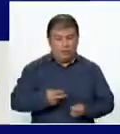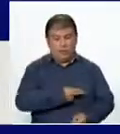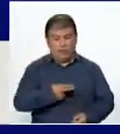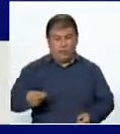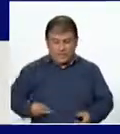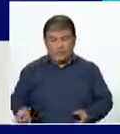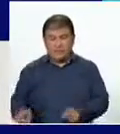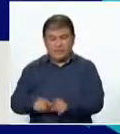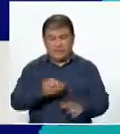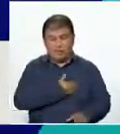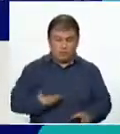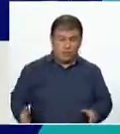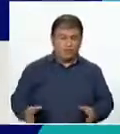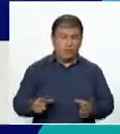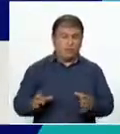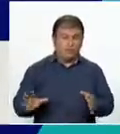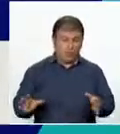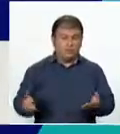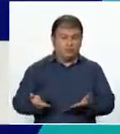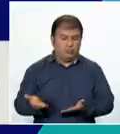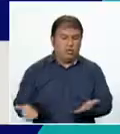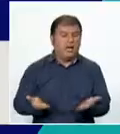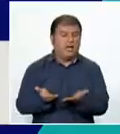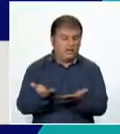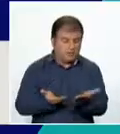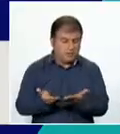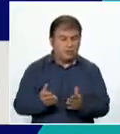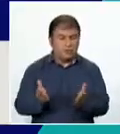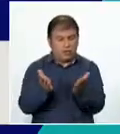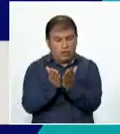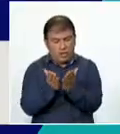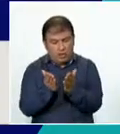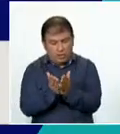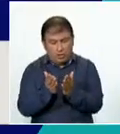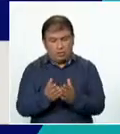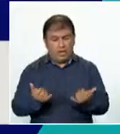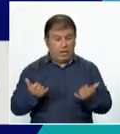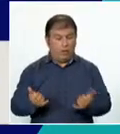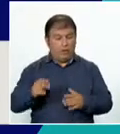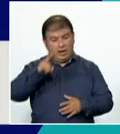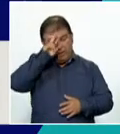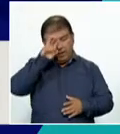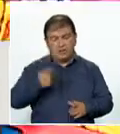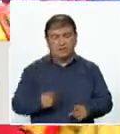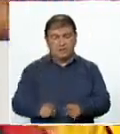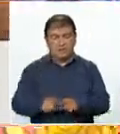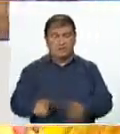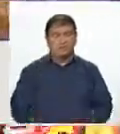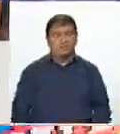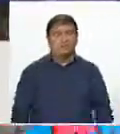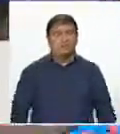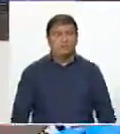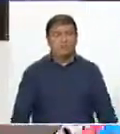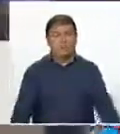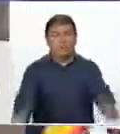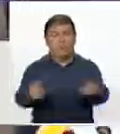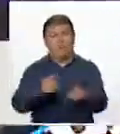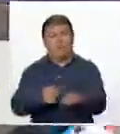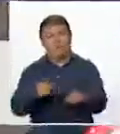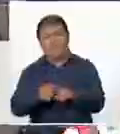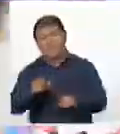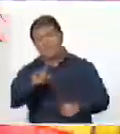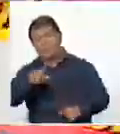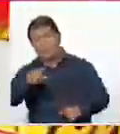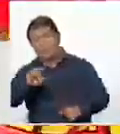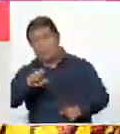puedan restablecer el servicio educativo en el país ante la huelga de maestros que ya lleva 76 días. Las unidades de gestión